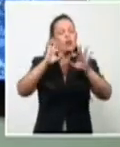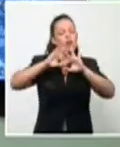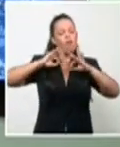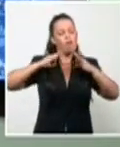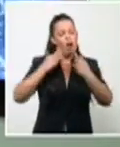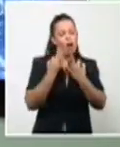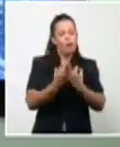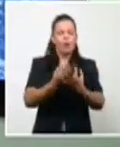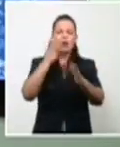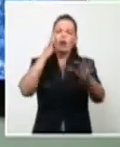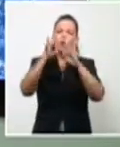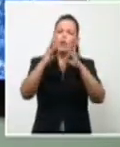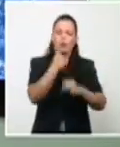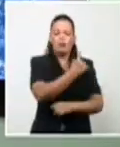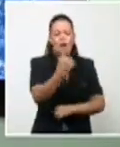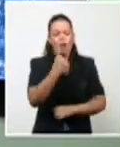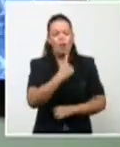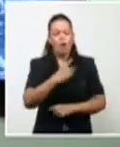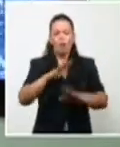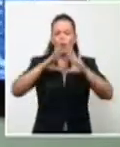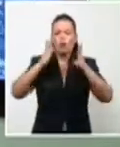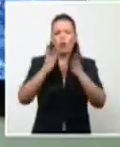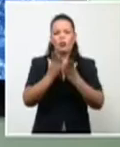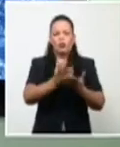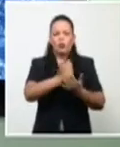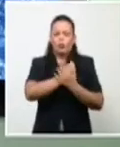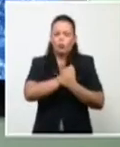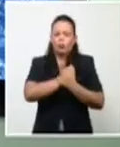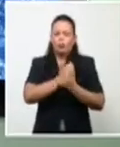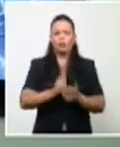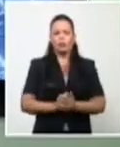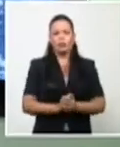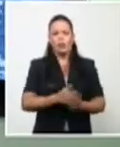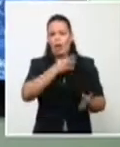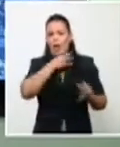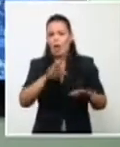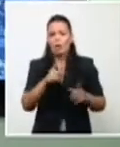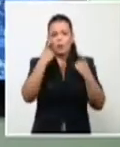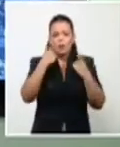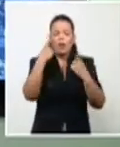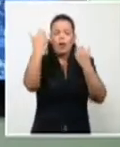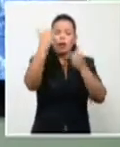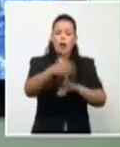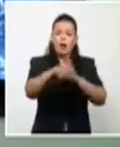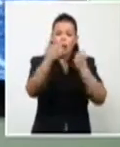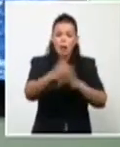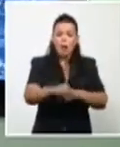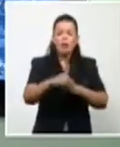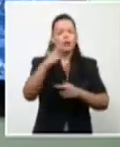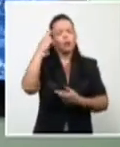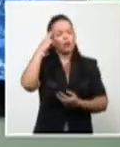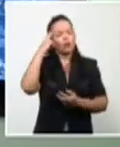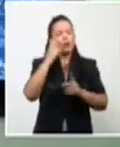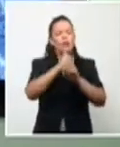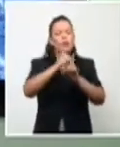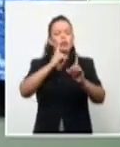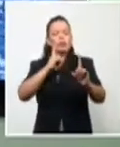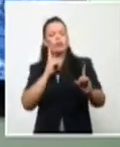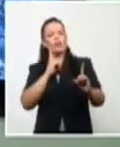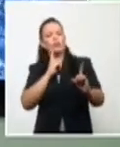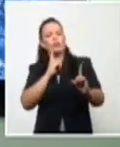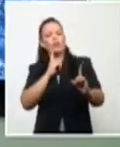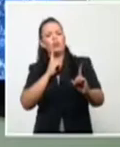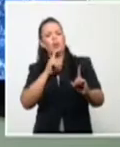demás, a sus seres queridos. Cuando salga fuera de la casa, recuerde el distanciamiento social. No estén en